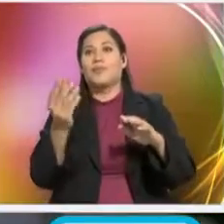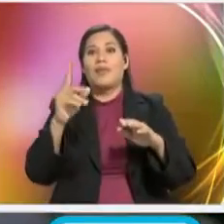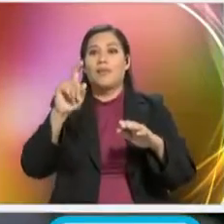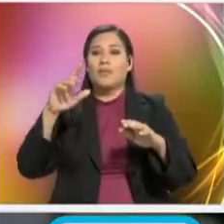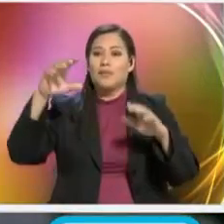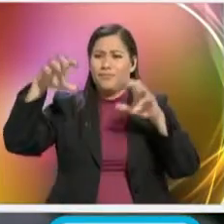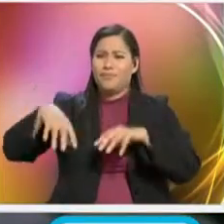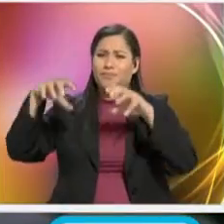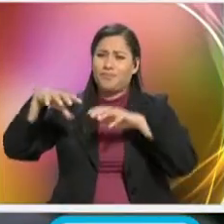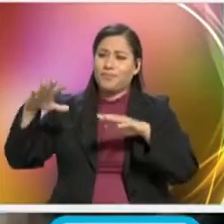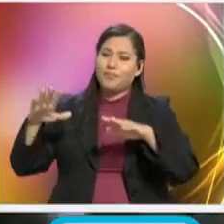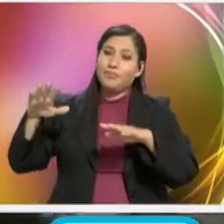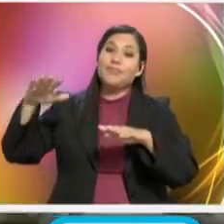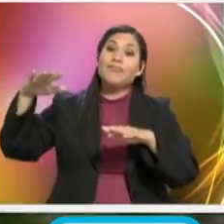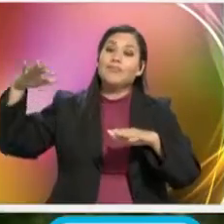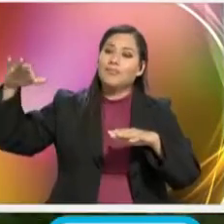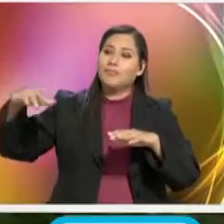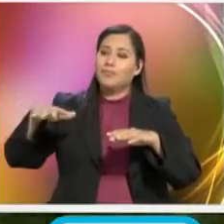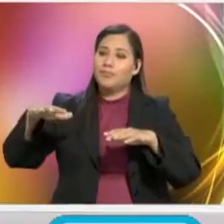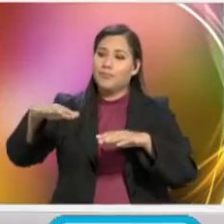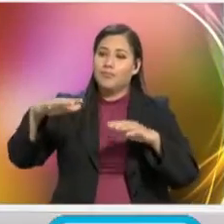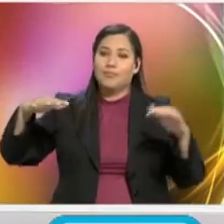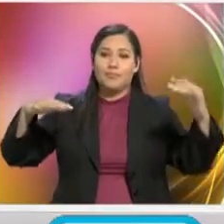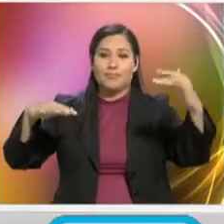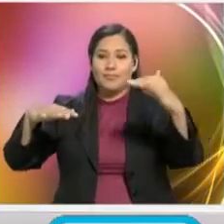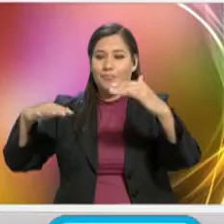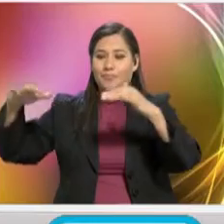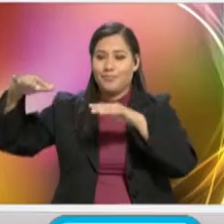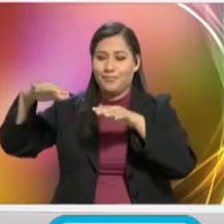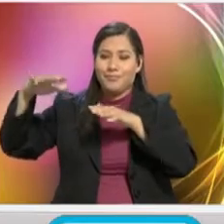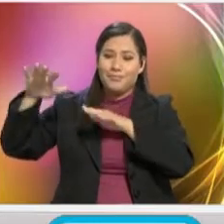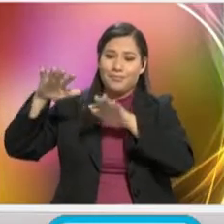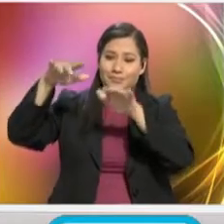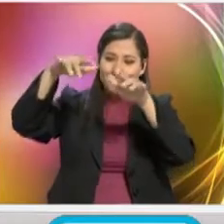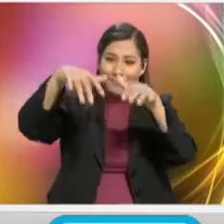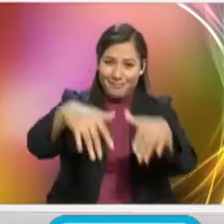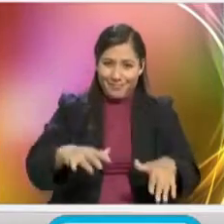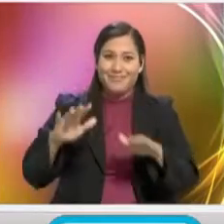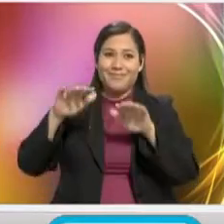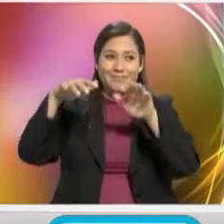y ahora a través del Claro. flujo pluvial te das cuenta que cae